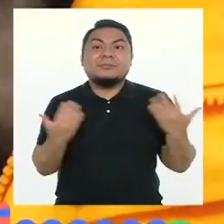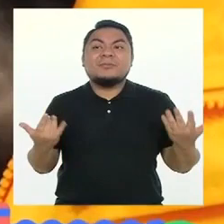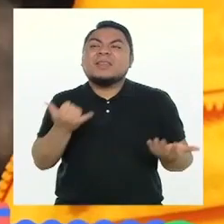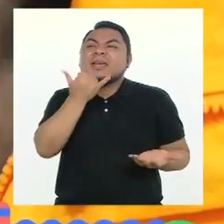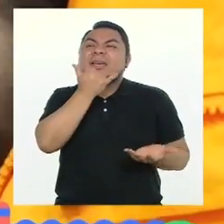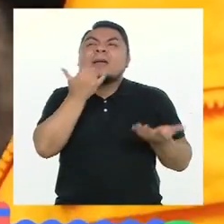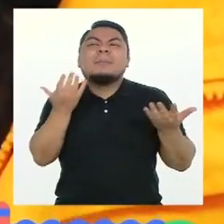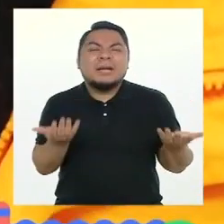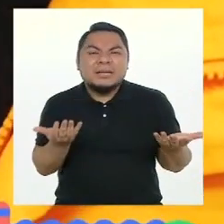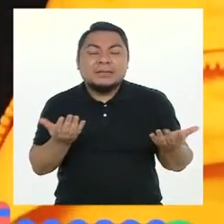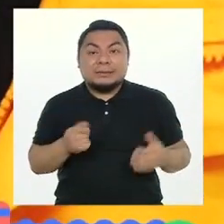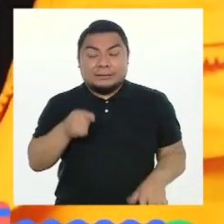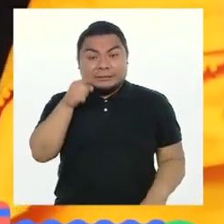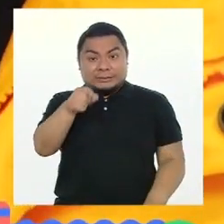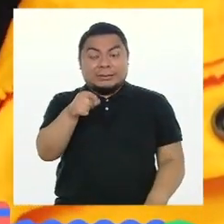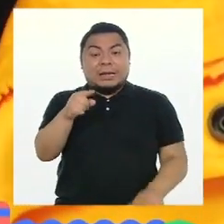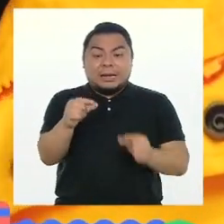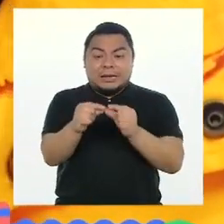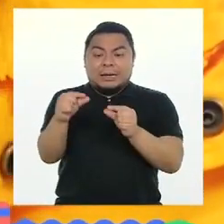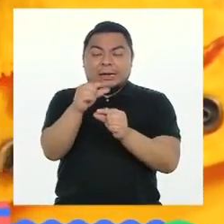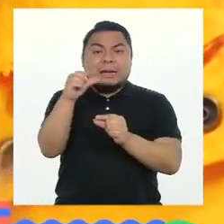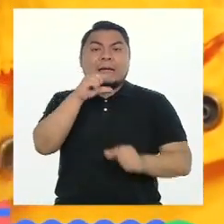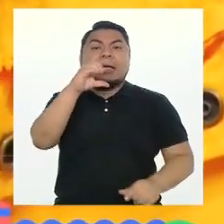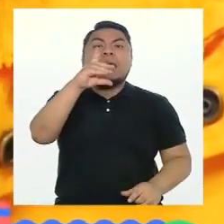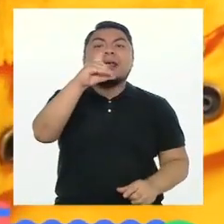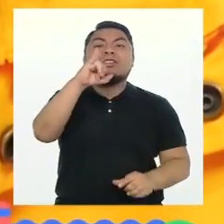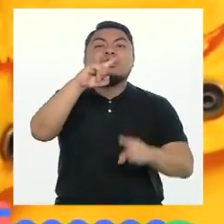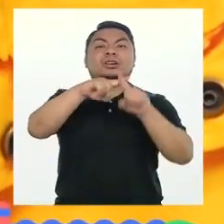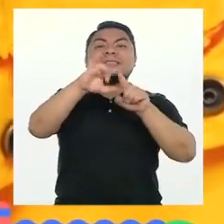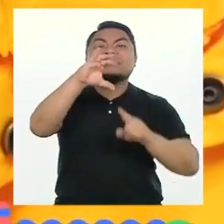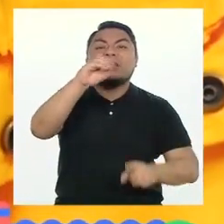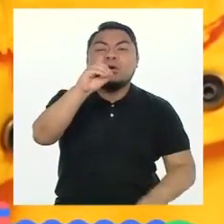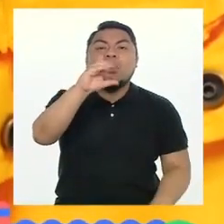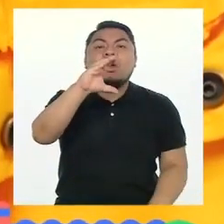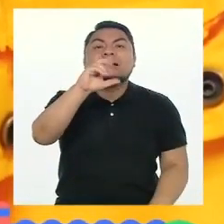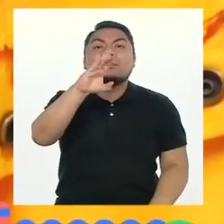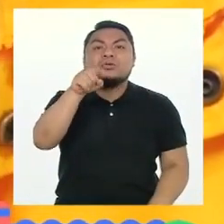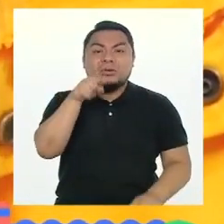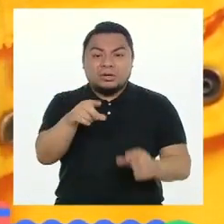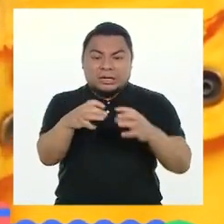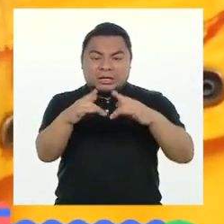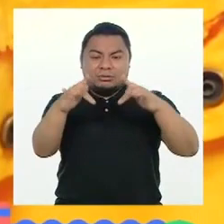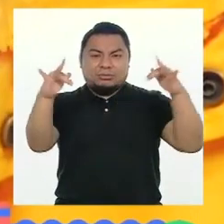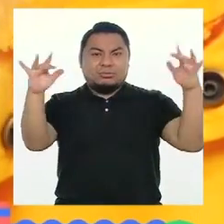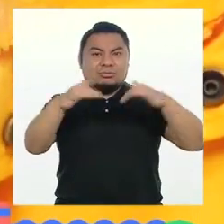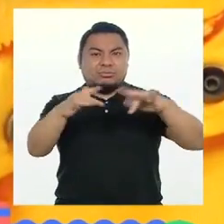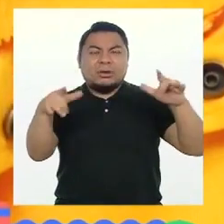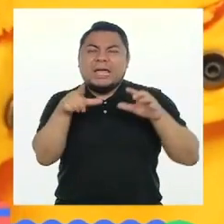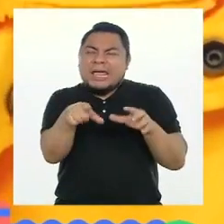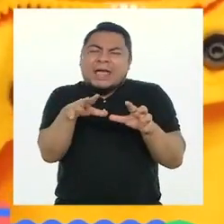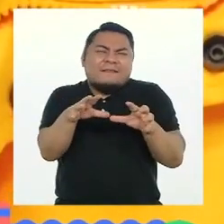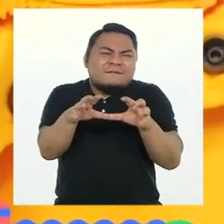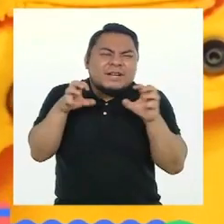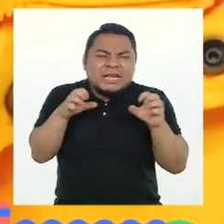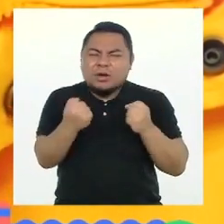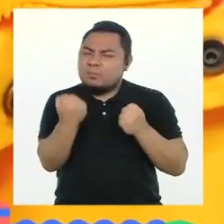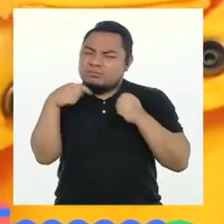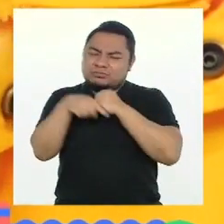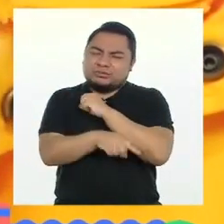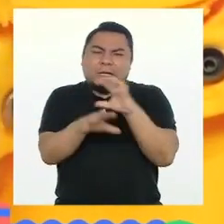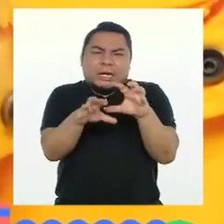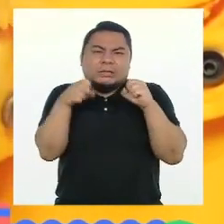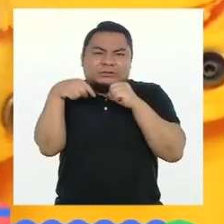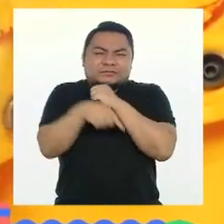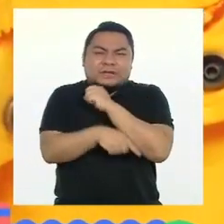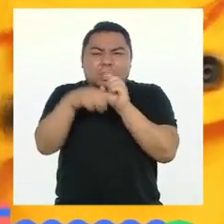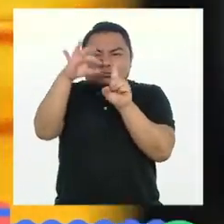está ocurriendo es que el gas de dióxido de carbono que sale del hielo está tan, pero tan frío que hace que el vapor de agua